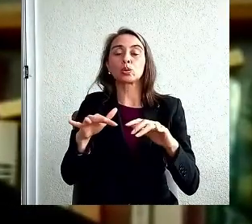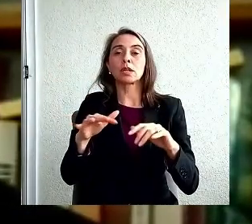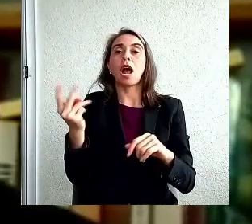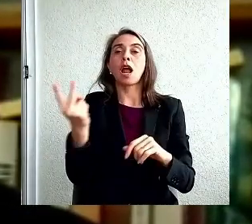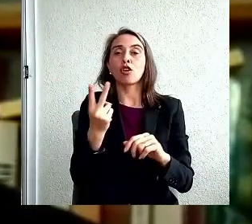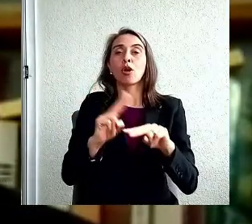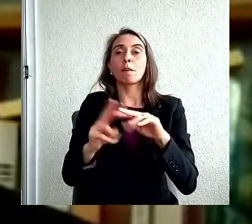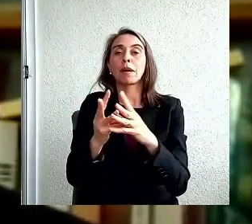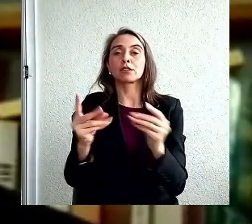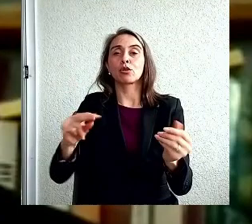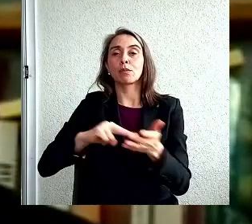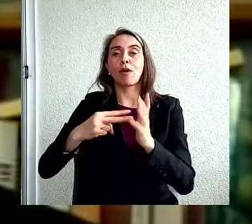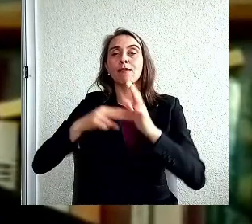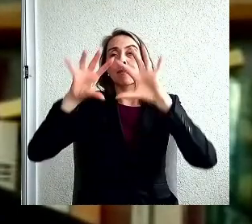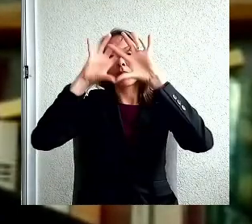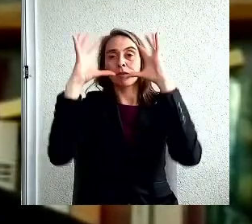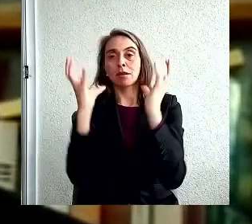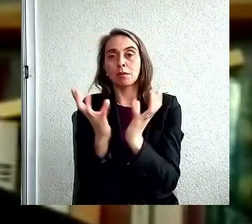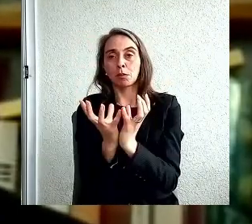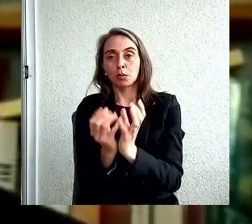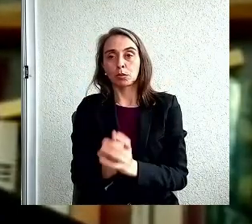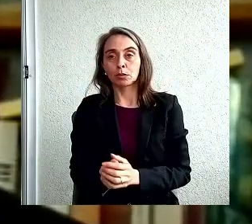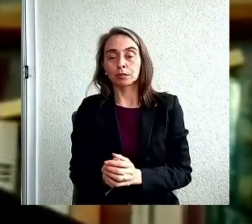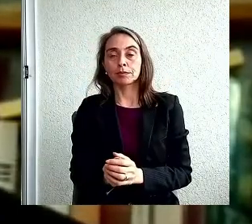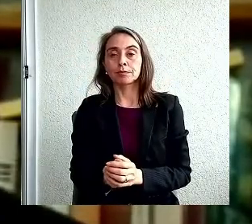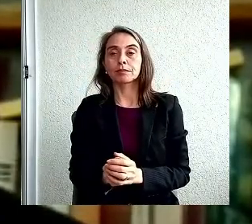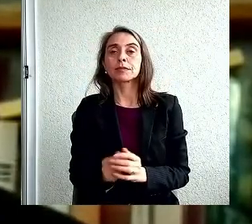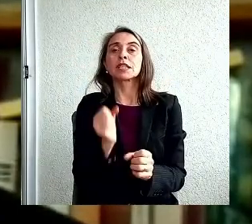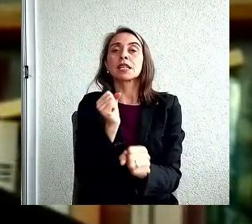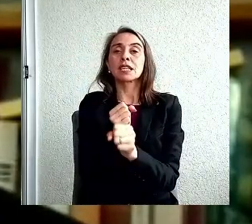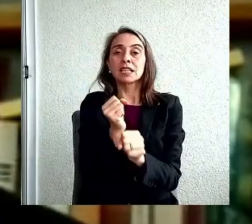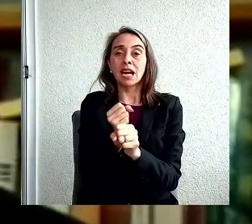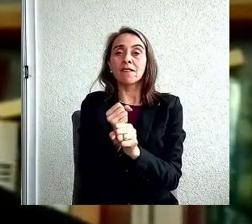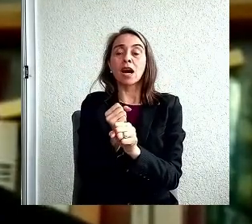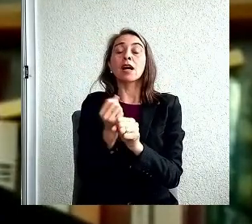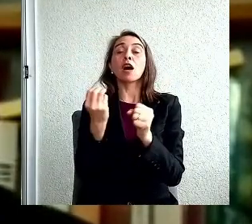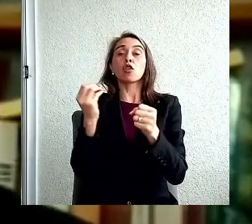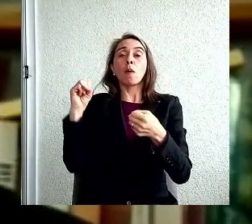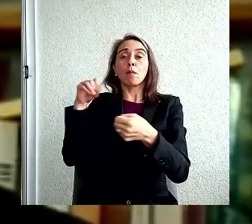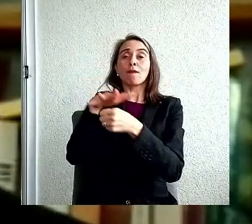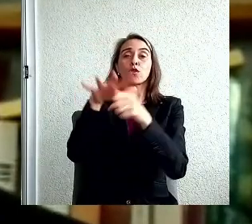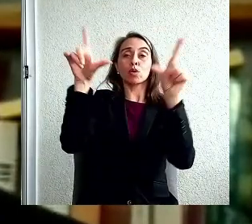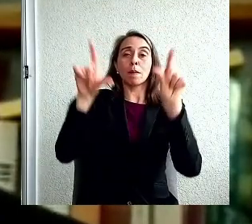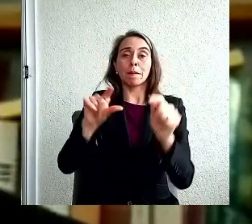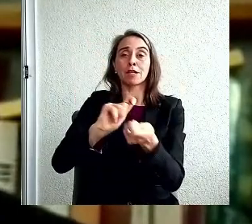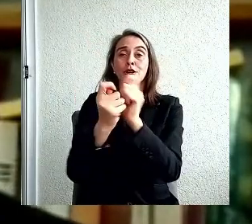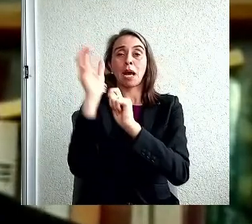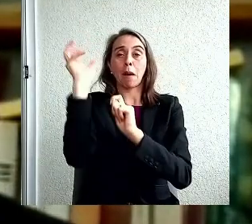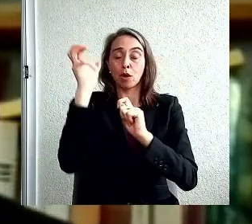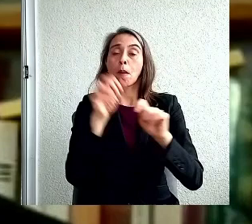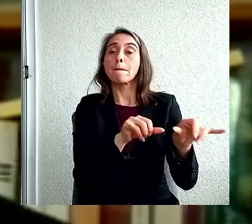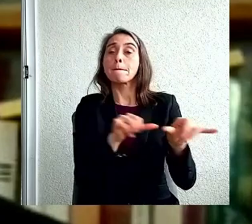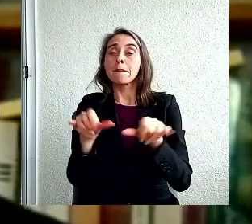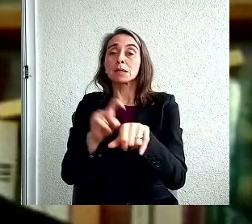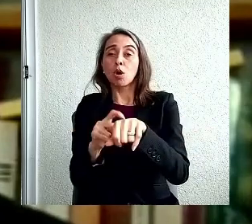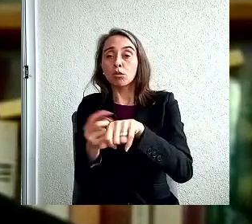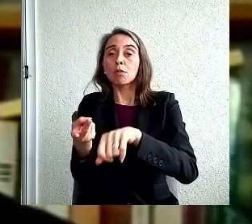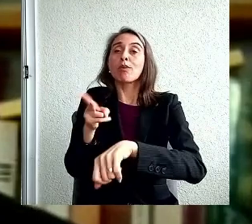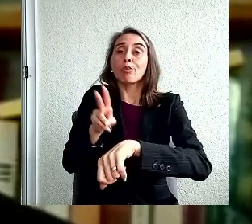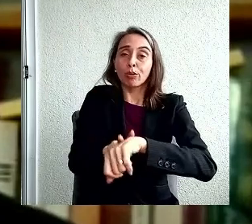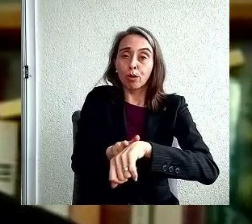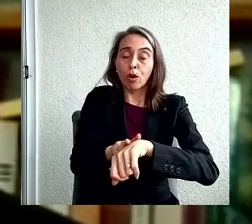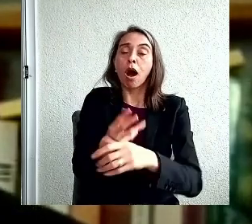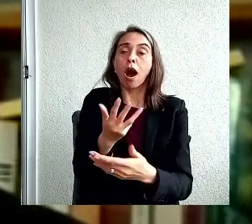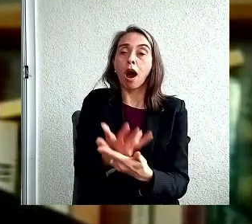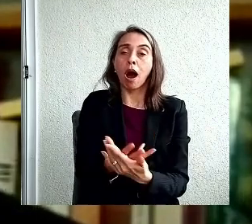al trabajar en mitigación. Y al mismo tiempo hay cambios que en